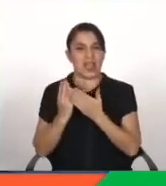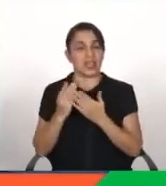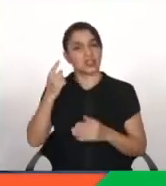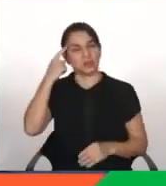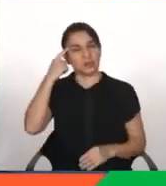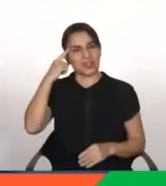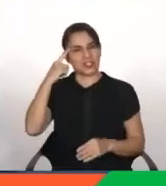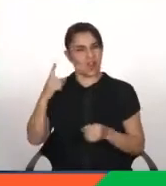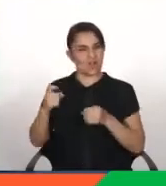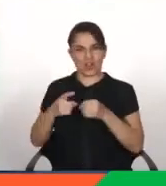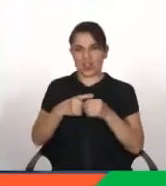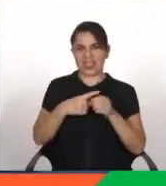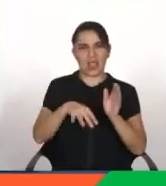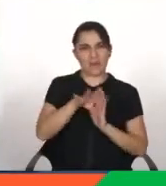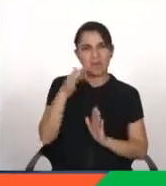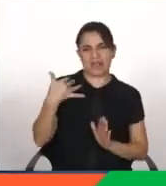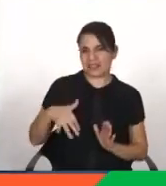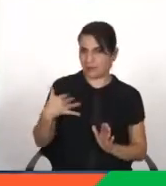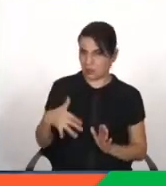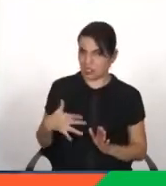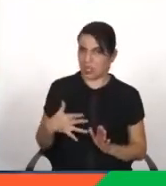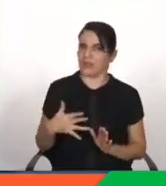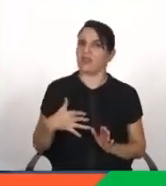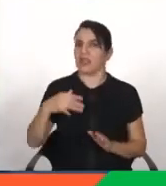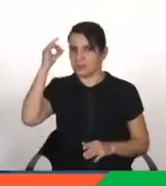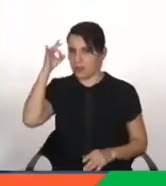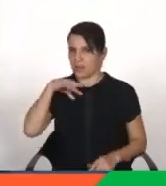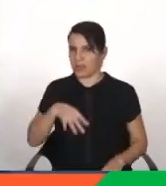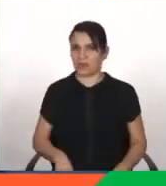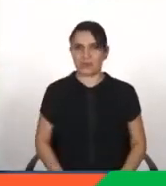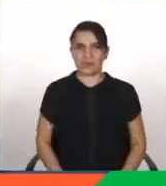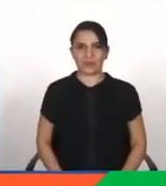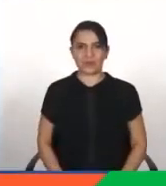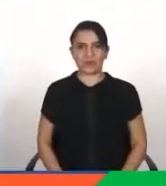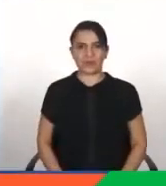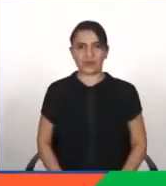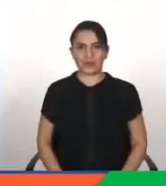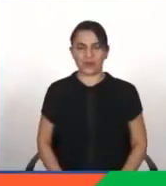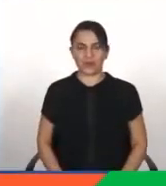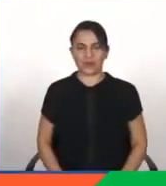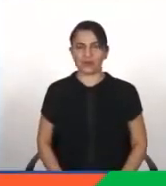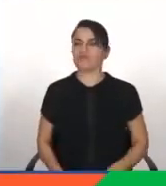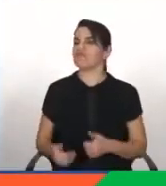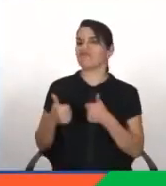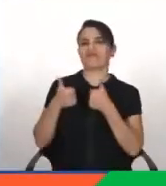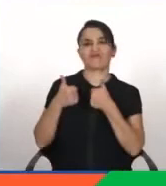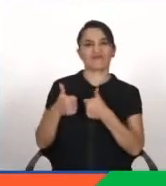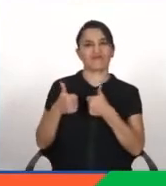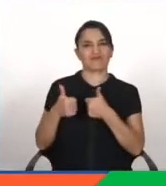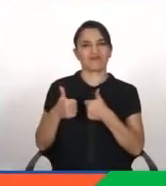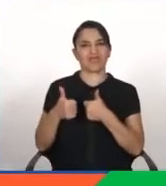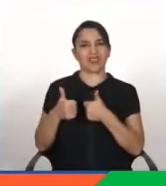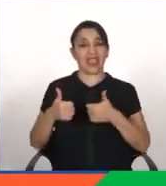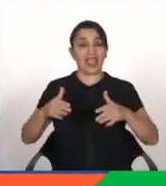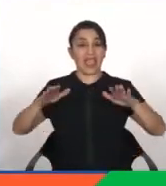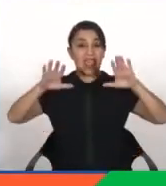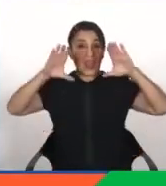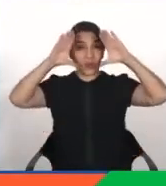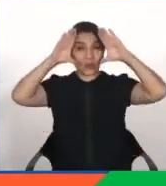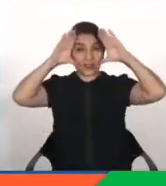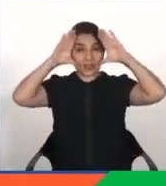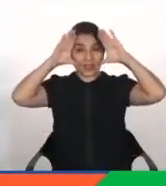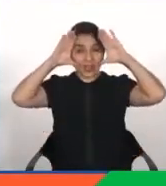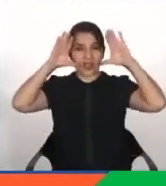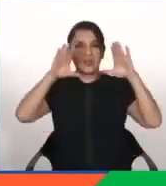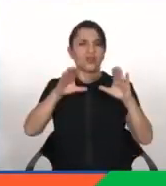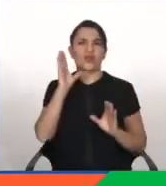que hay que tener de base. Pero vamos, que te las van a enseñar, no te preocupes. Vale. En el Museo Interactivo Mirador